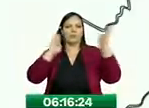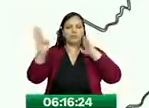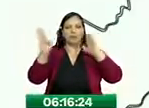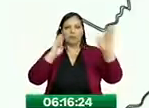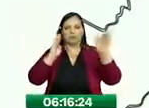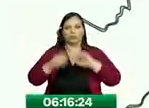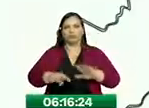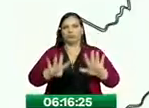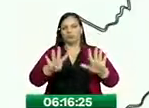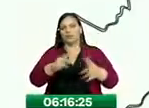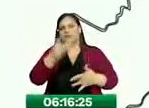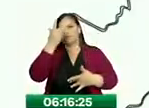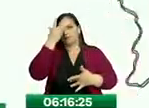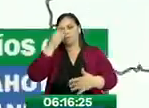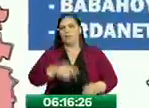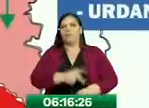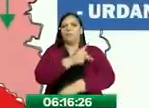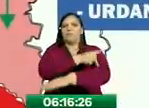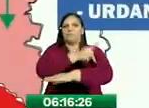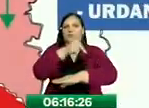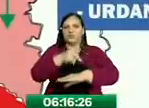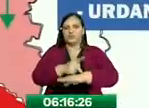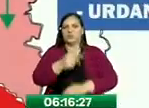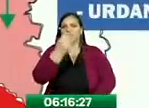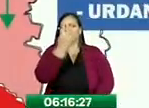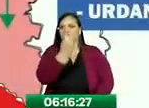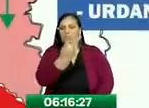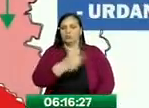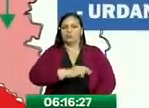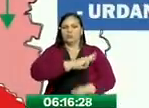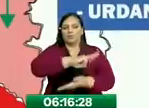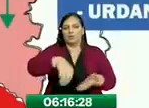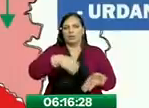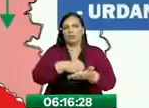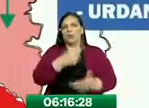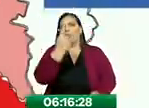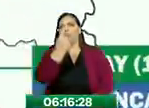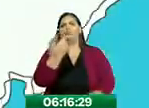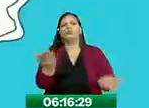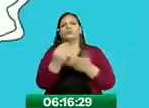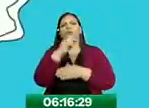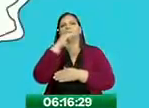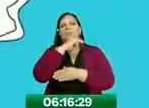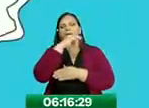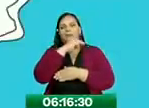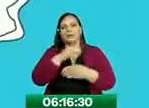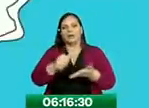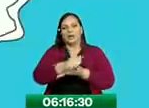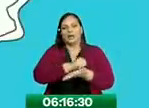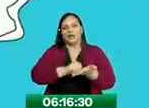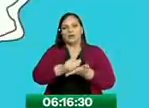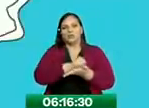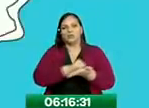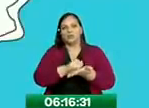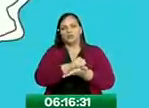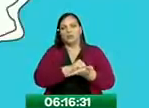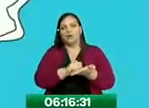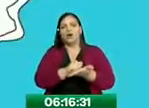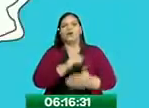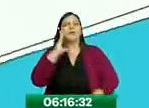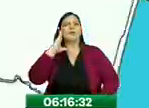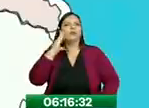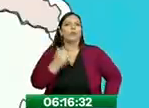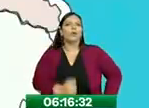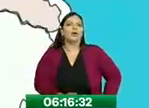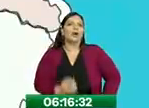diagnosticados, todos en Quito. Manabí con 1 caso, ubicado en Manta. Azuay, de igual forma, 1 caso en su capital